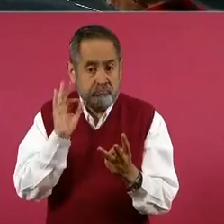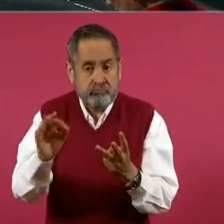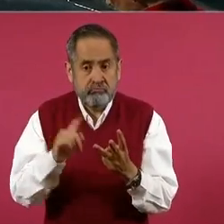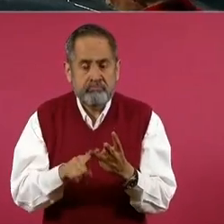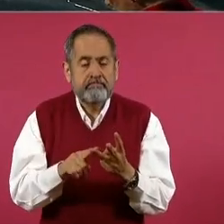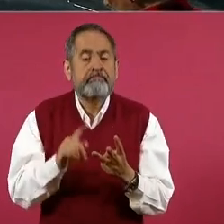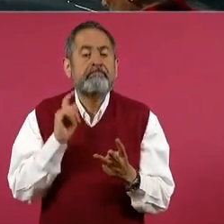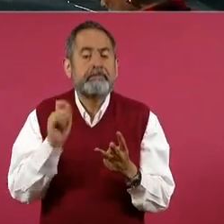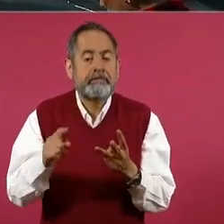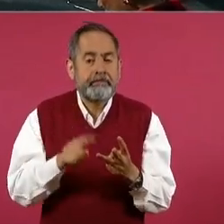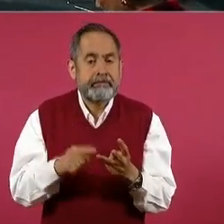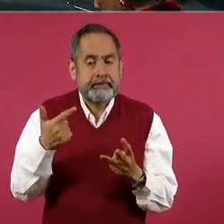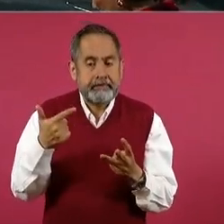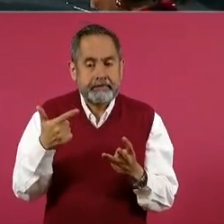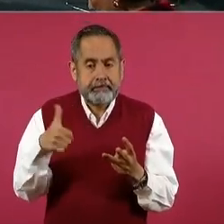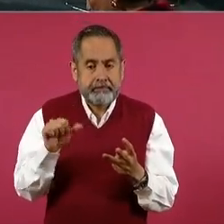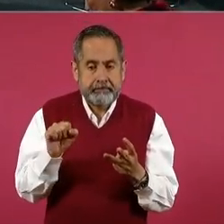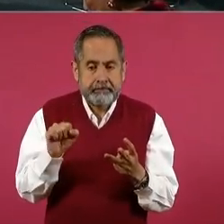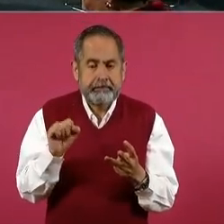es el aprovechamiento del gas